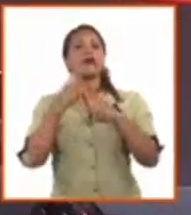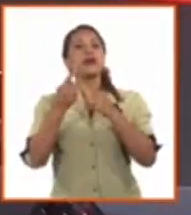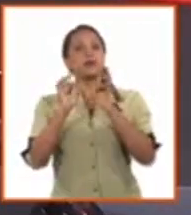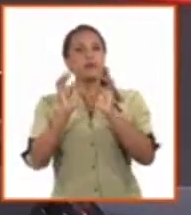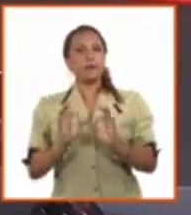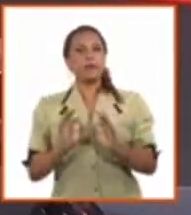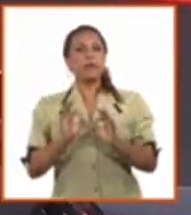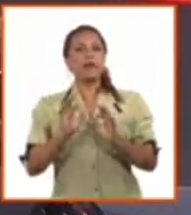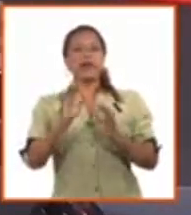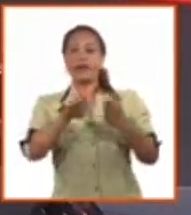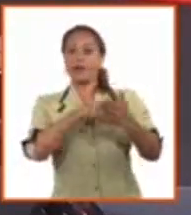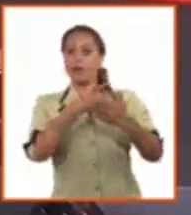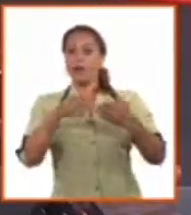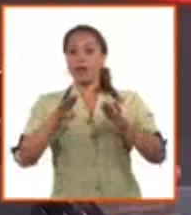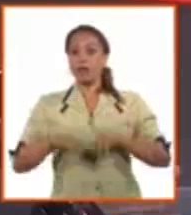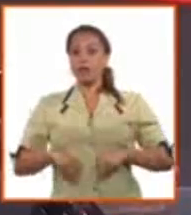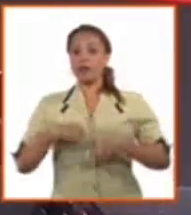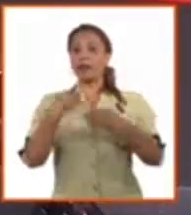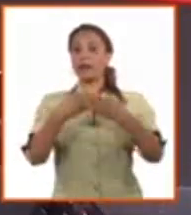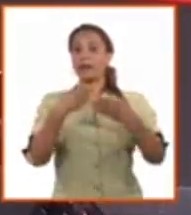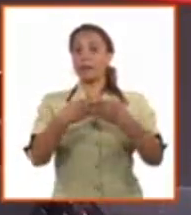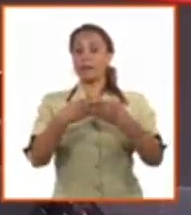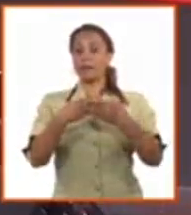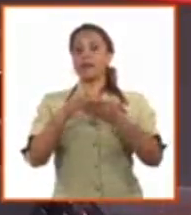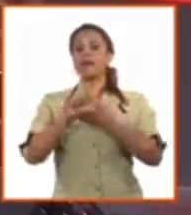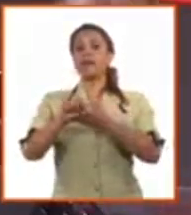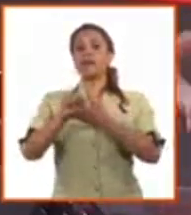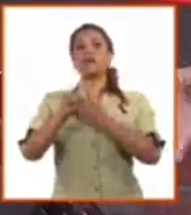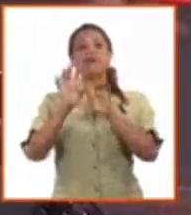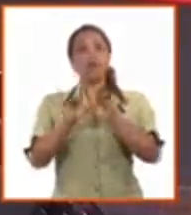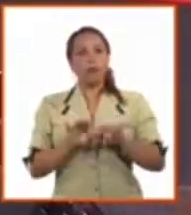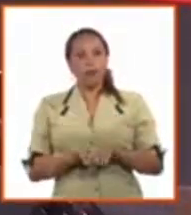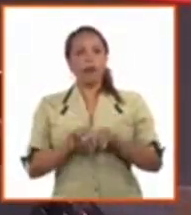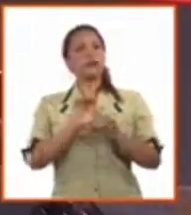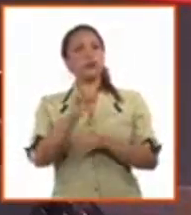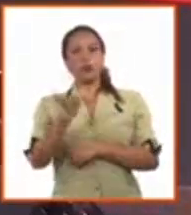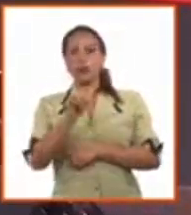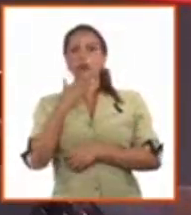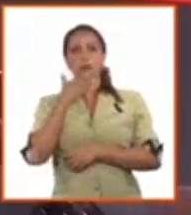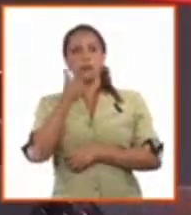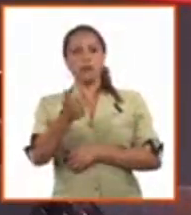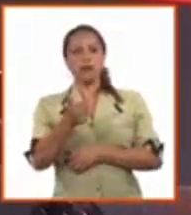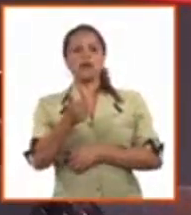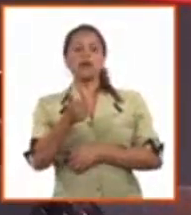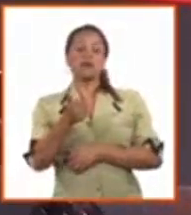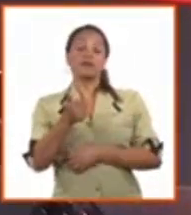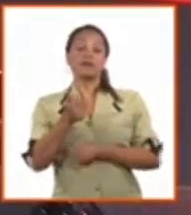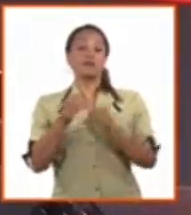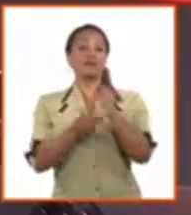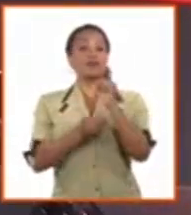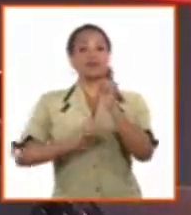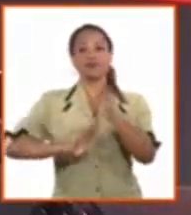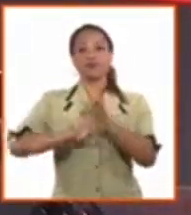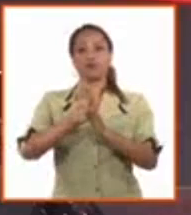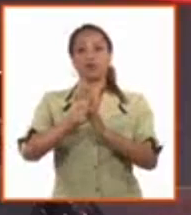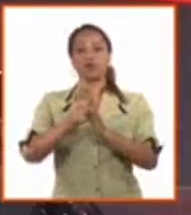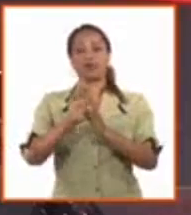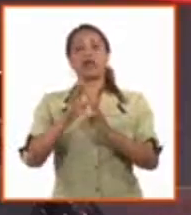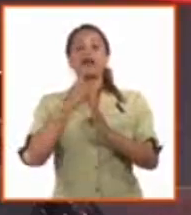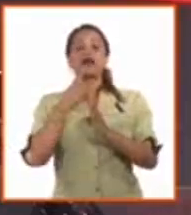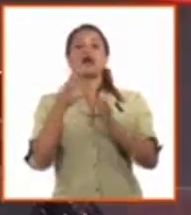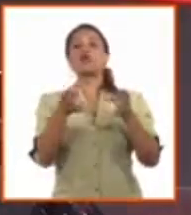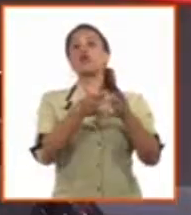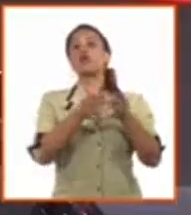asume que la empresa aplicaciones y servicios informáticos también se beneficia determinados incentivos luego de que hay